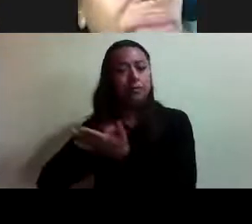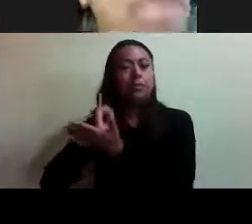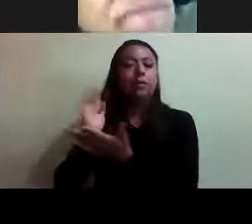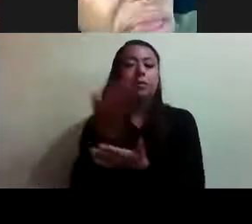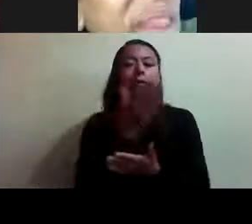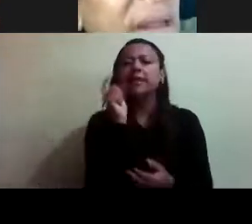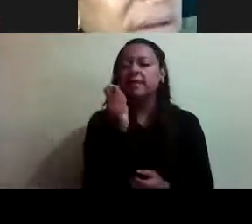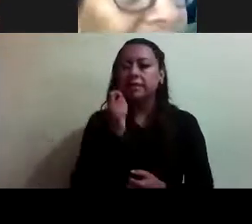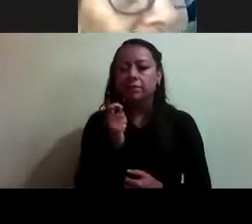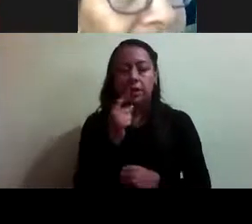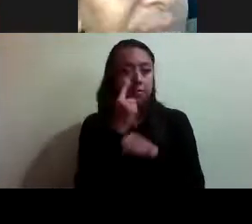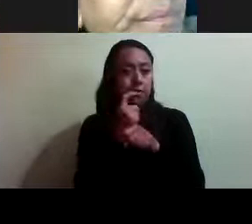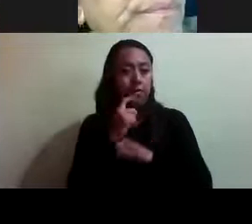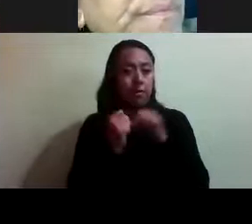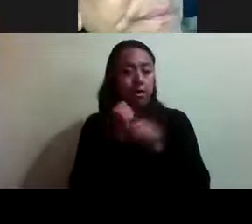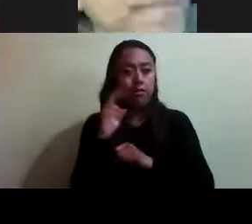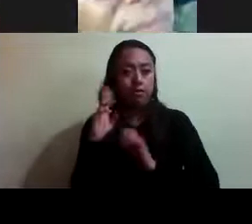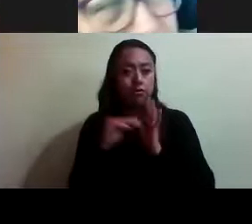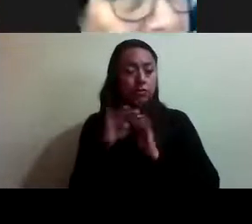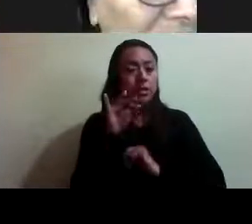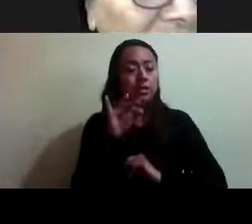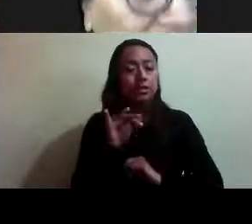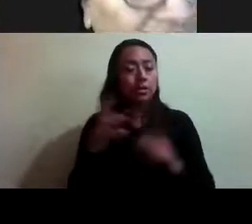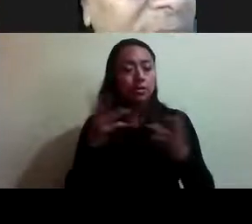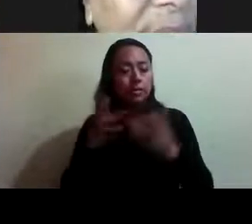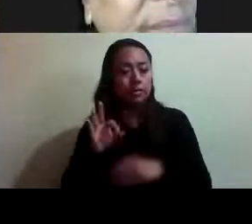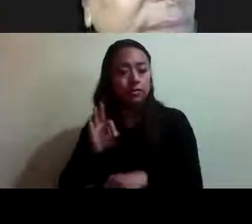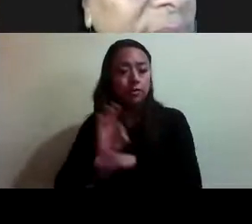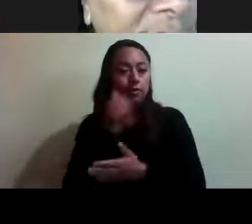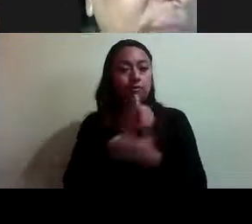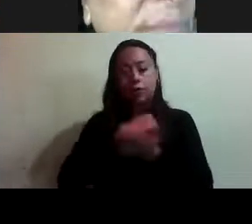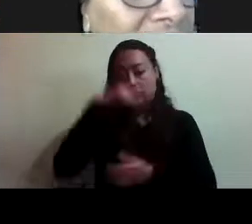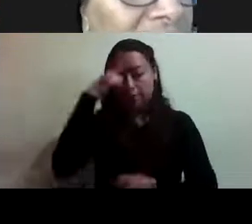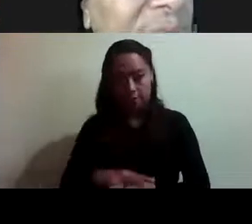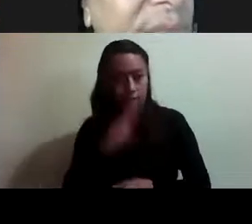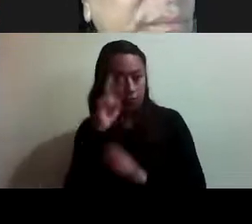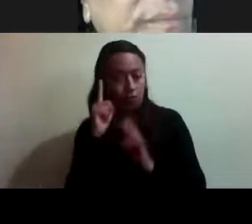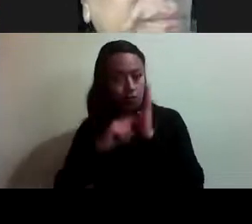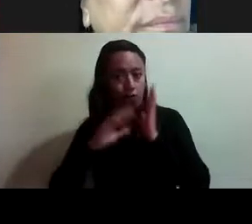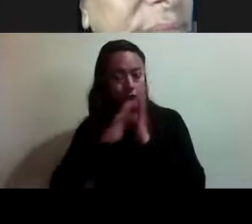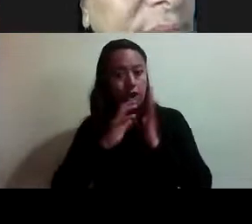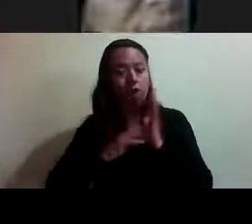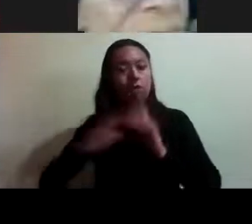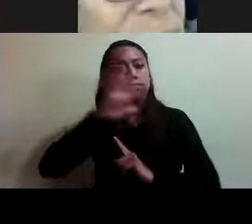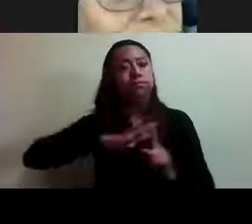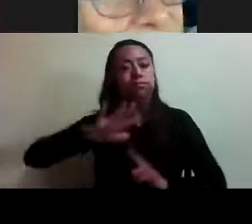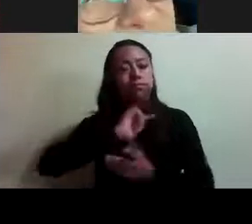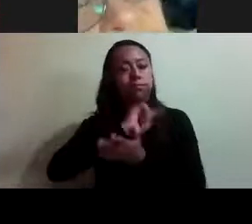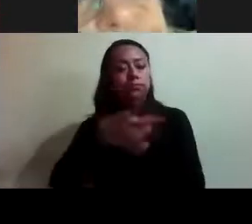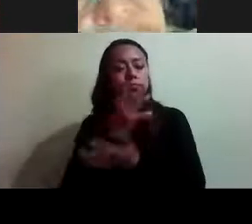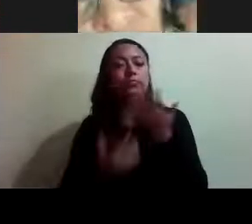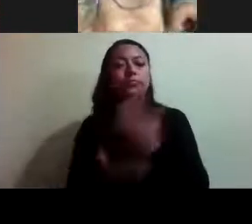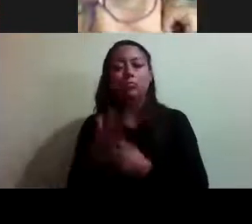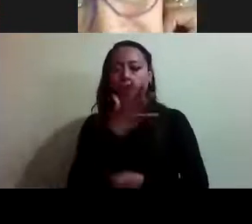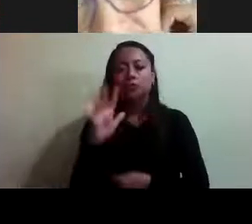año, en 2019, generamos en favor de la Ciudad de México un ahorro en el ámbito legislativo cercano a los 850